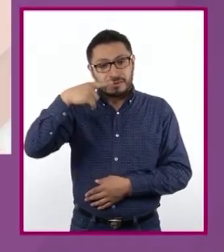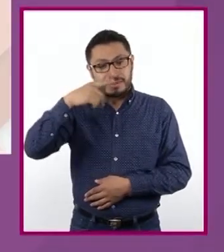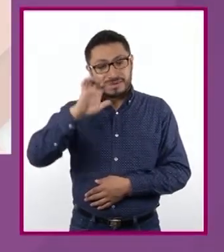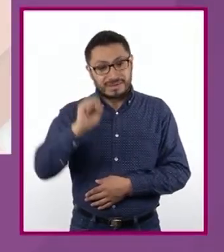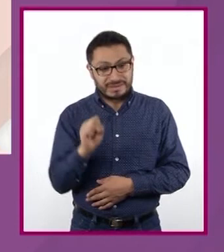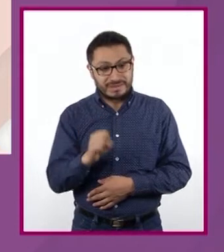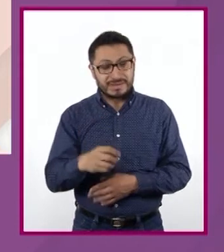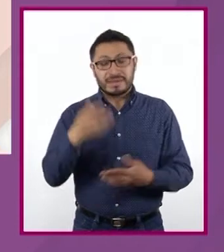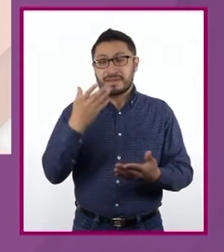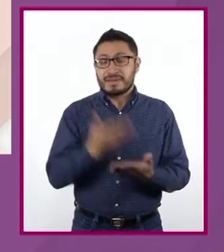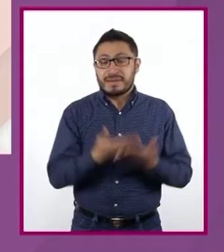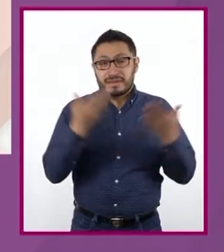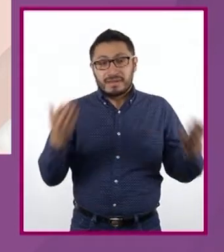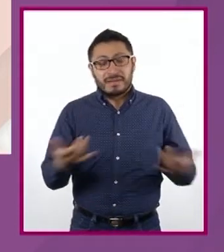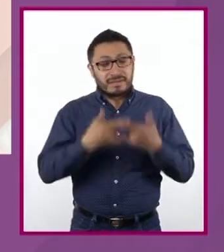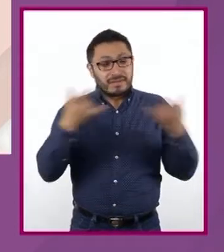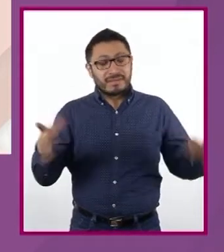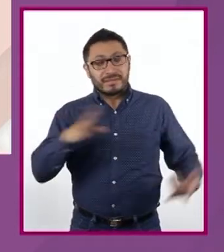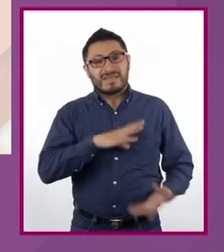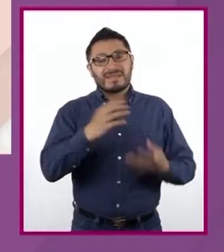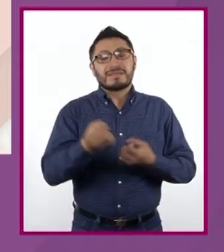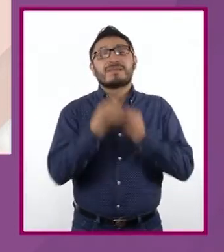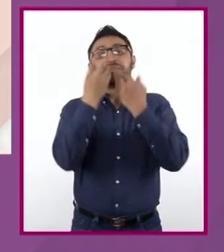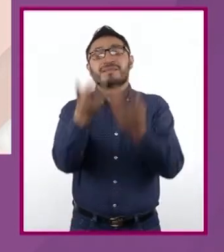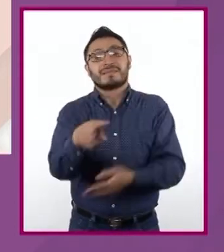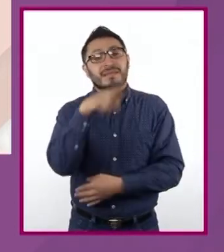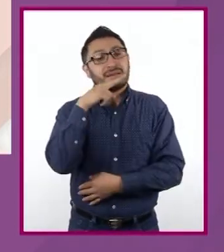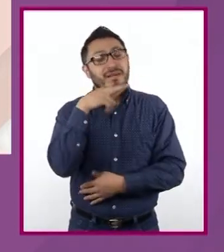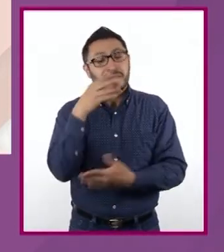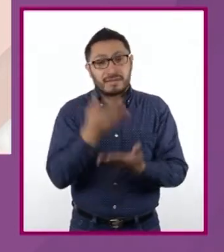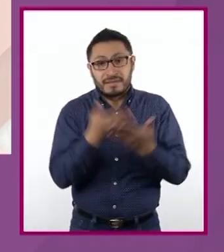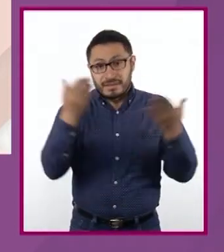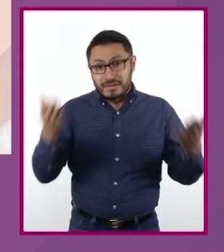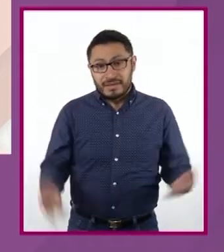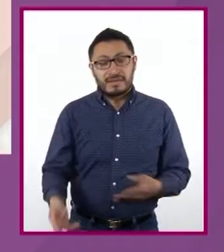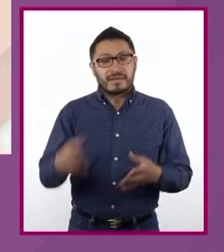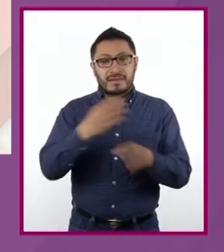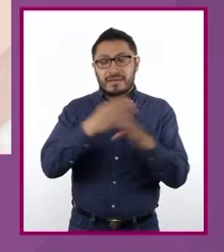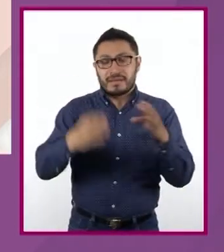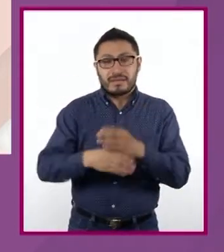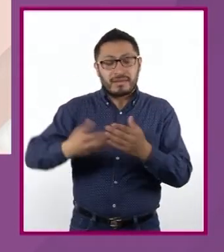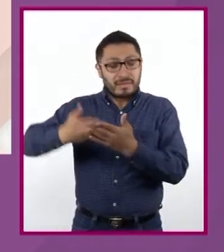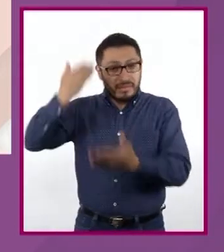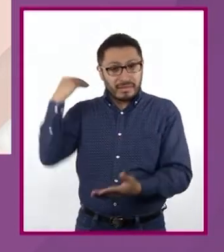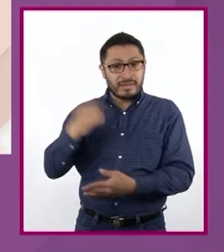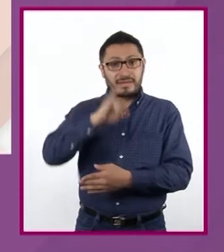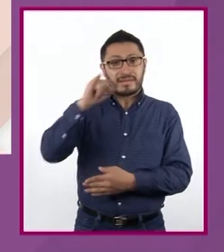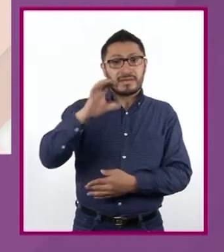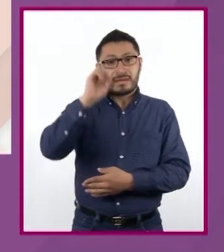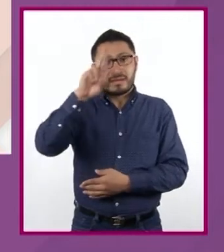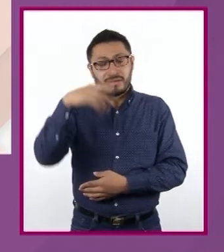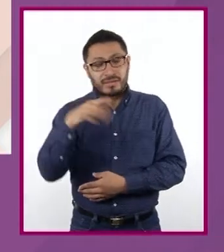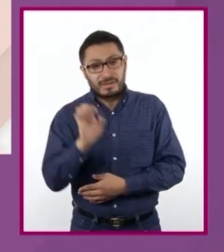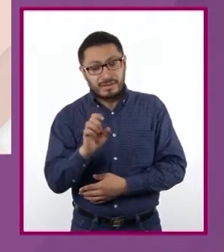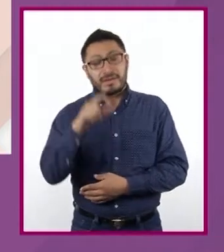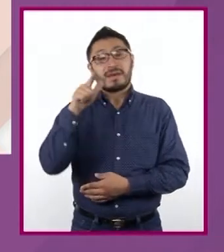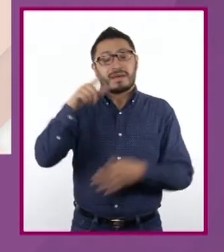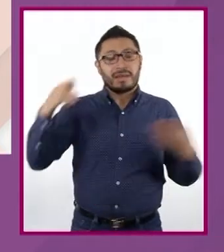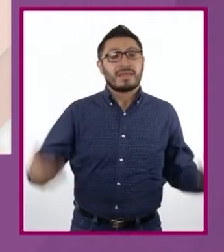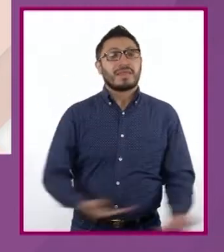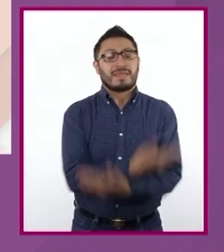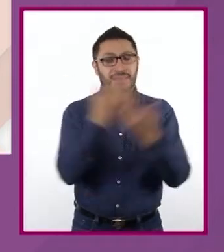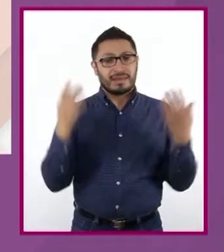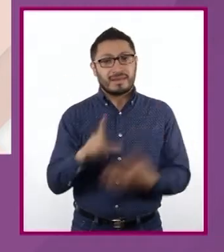El presente histórico expresa con un verbo en presente un hecho del pasado. Jorge Luis Borges nace